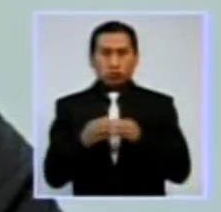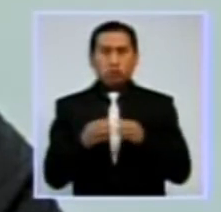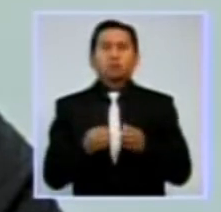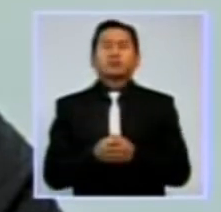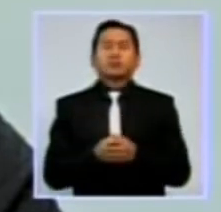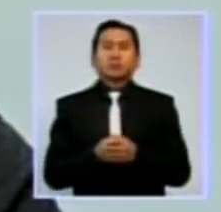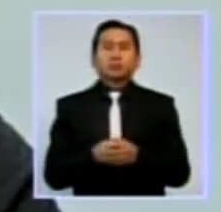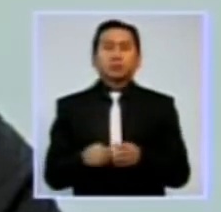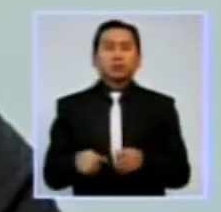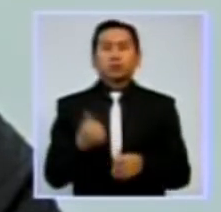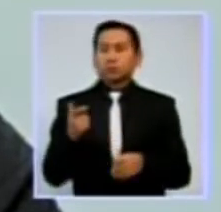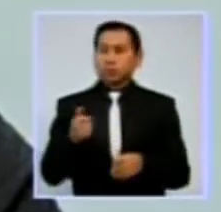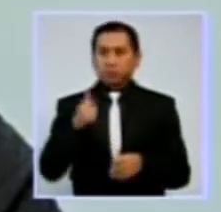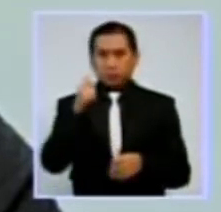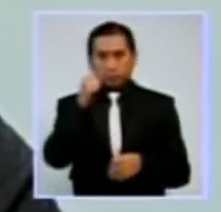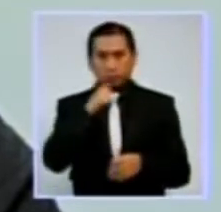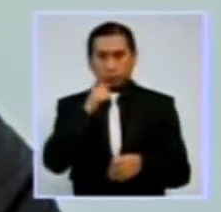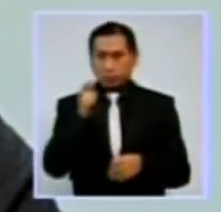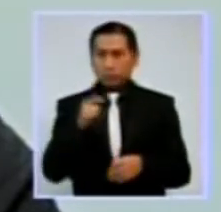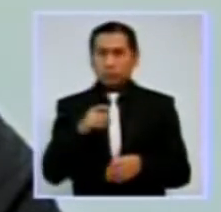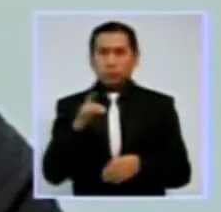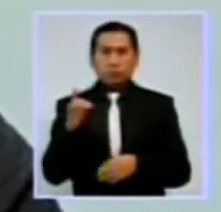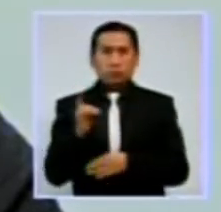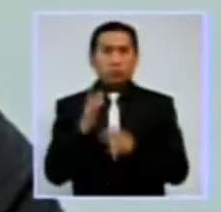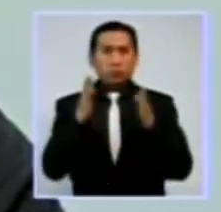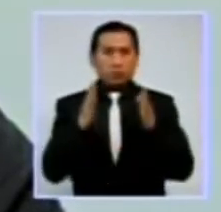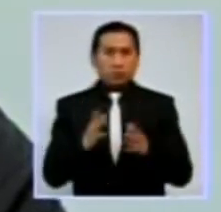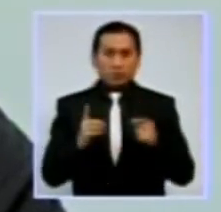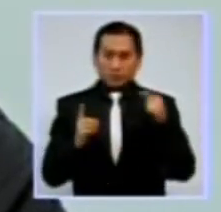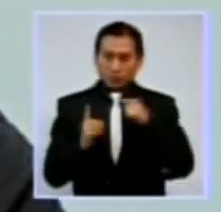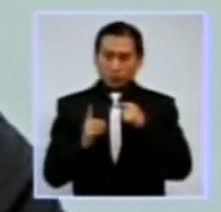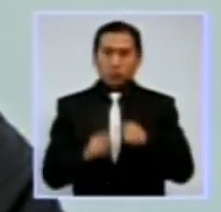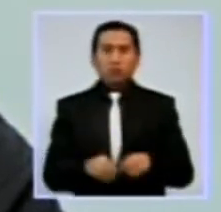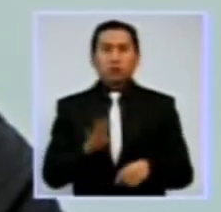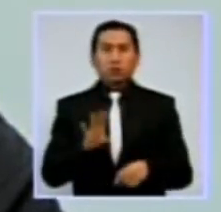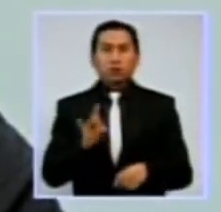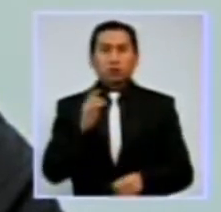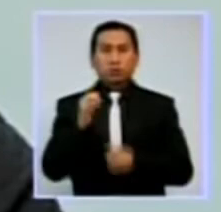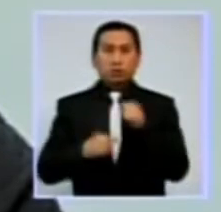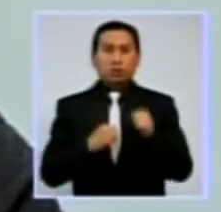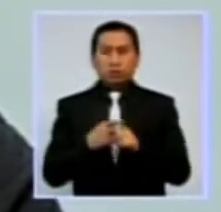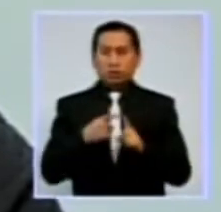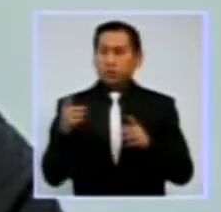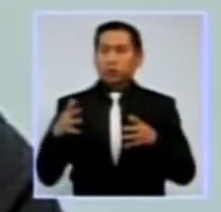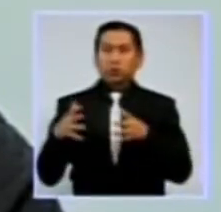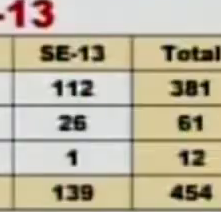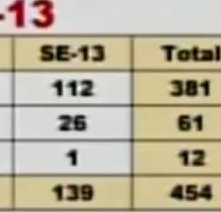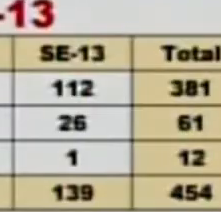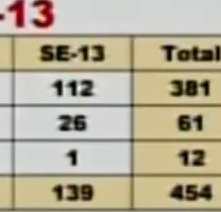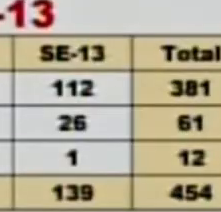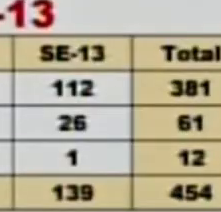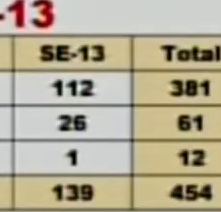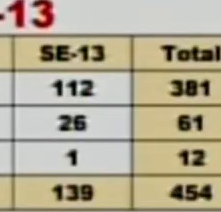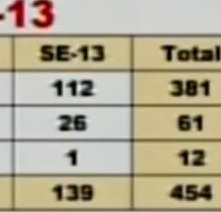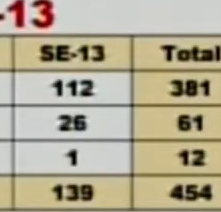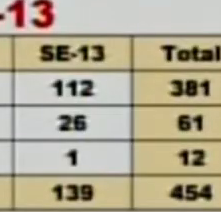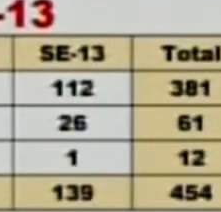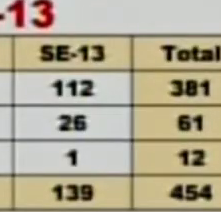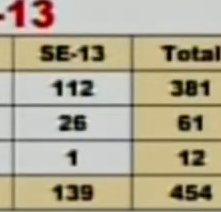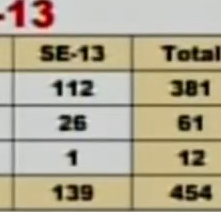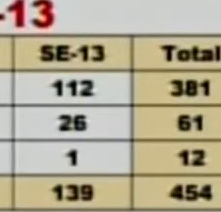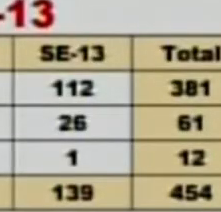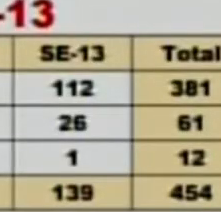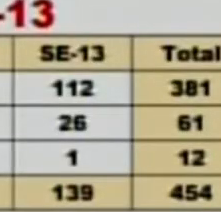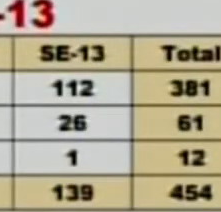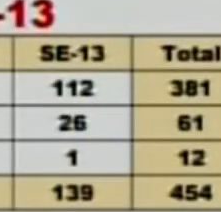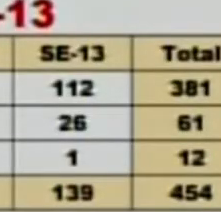otro paciente boliviana del sexo femenino de 48 años de edad procedente de eeuu casos